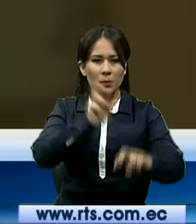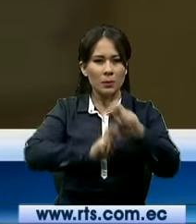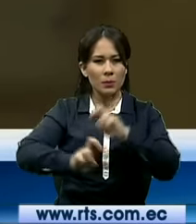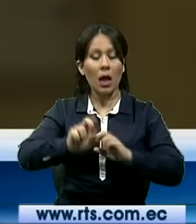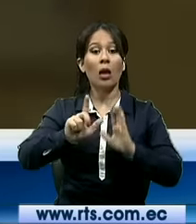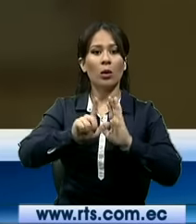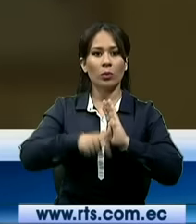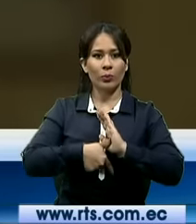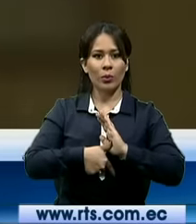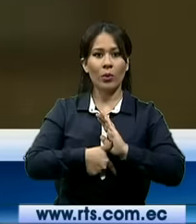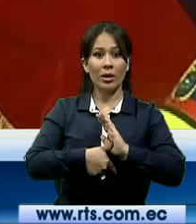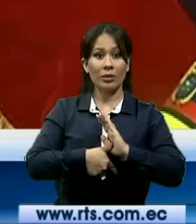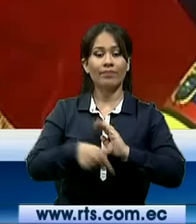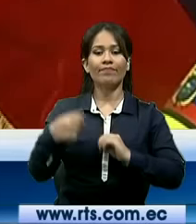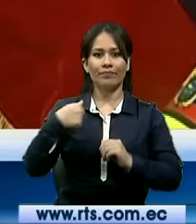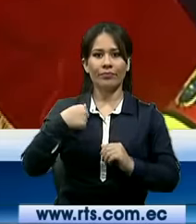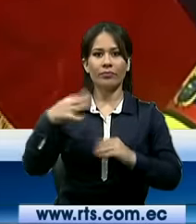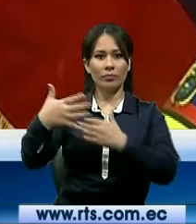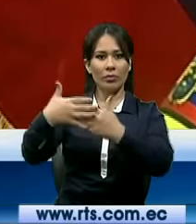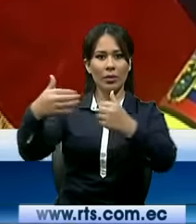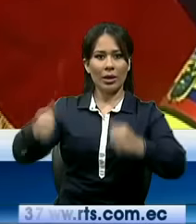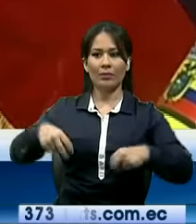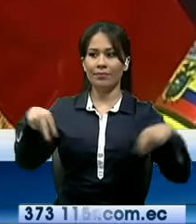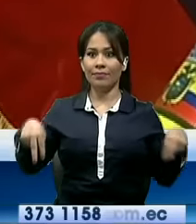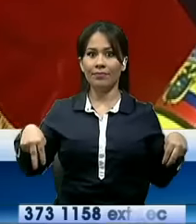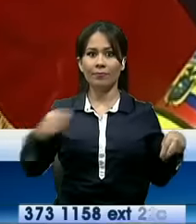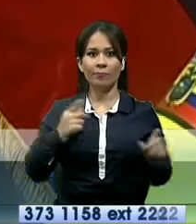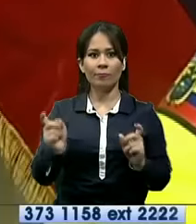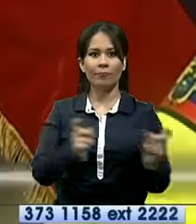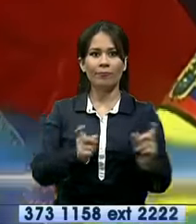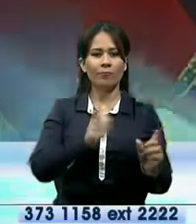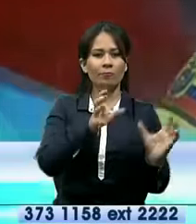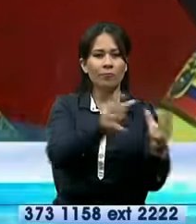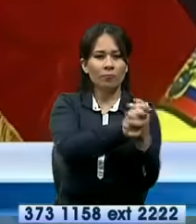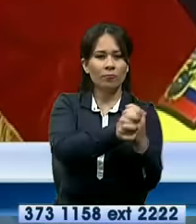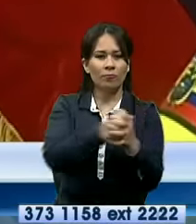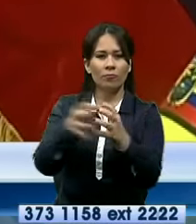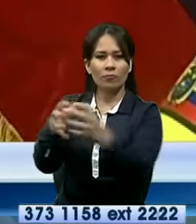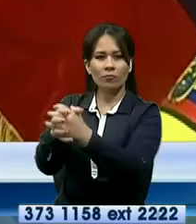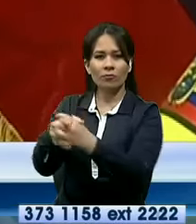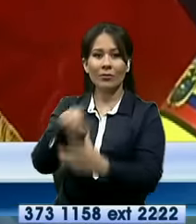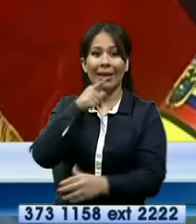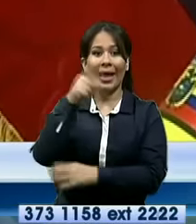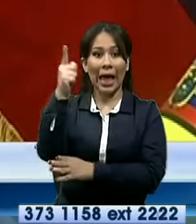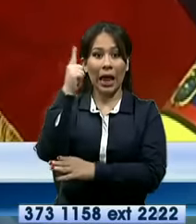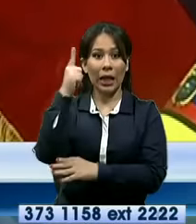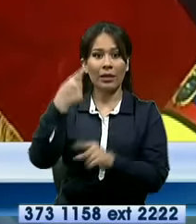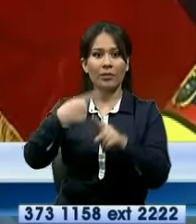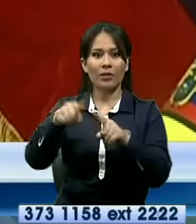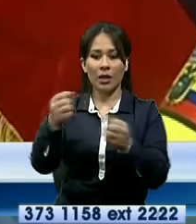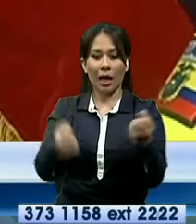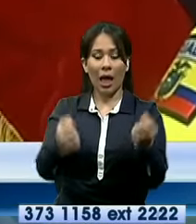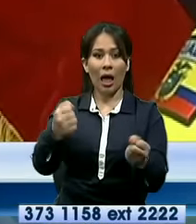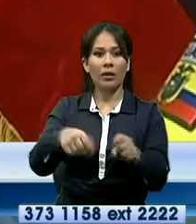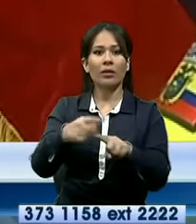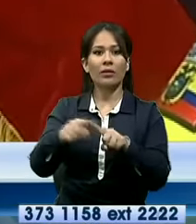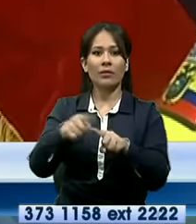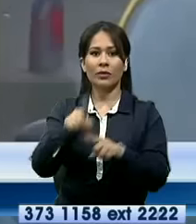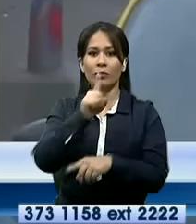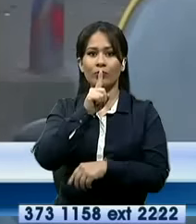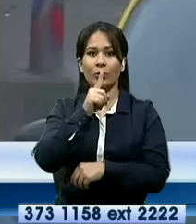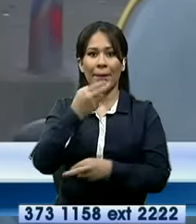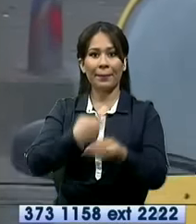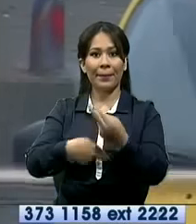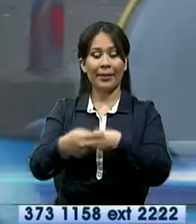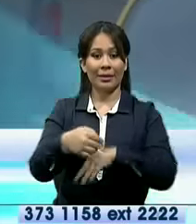y la cadena de expendedores. Hemos neutralizado a toda la estructura, principalmente a los líderes, los transportistas y los expendedores principales.